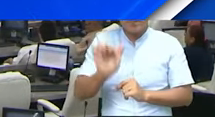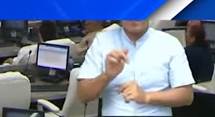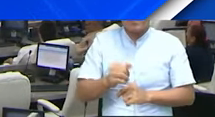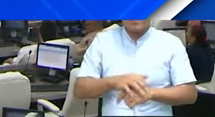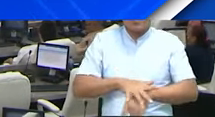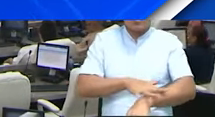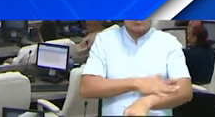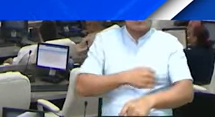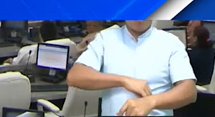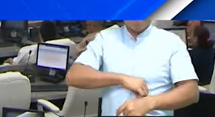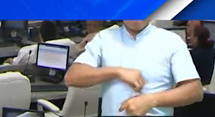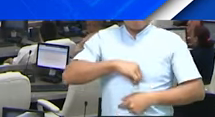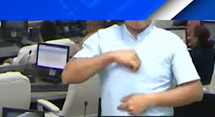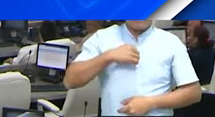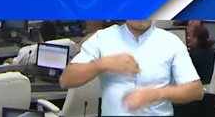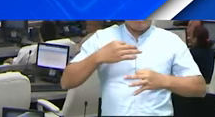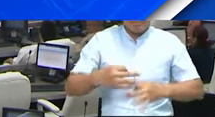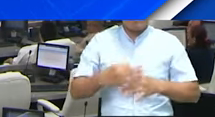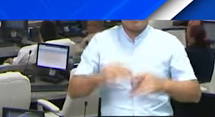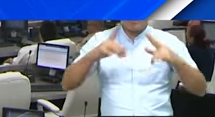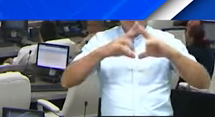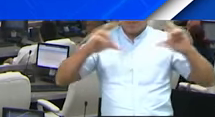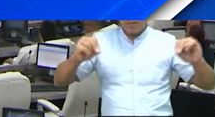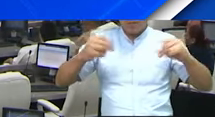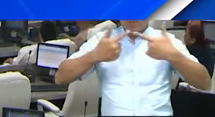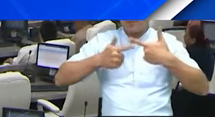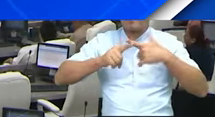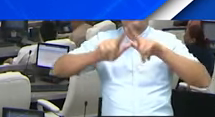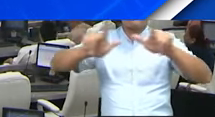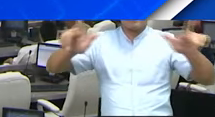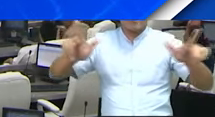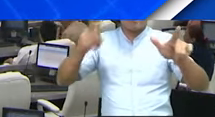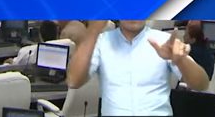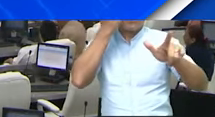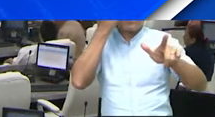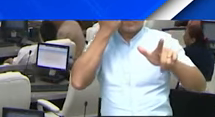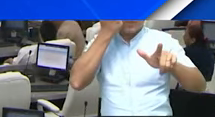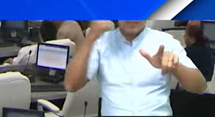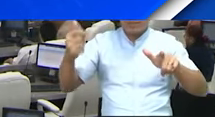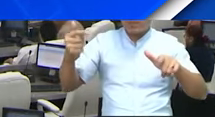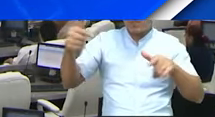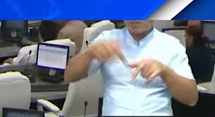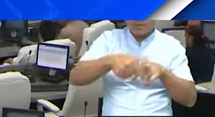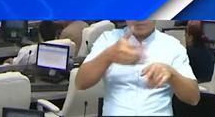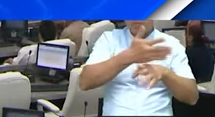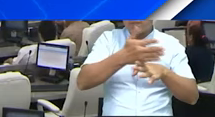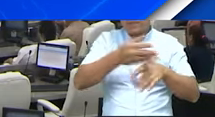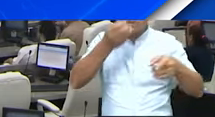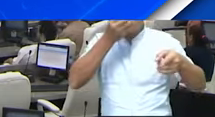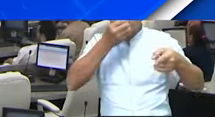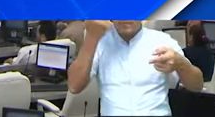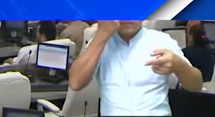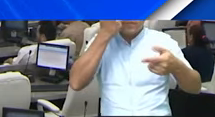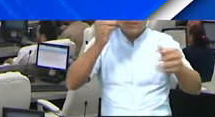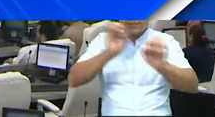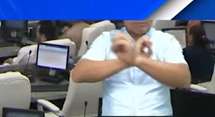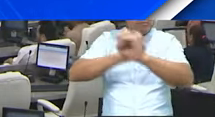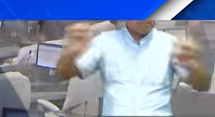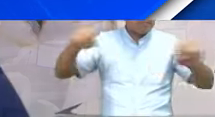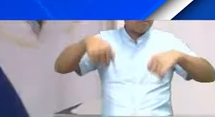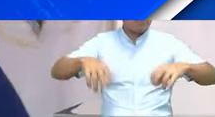nos llena mucho orgullo tener un país libre de enfermedades vinculadas a los alimentos.